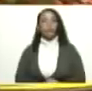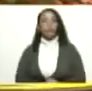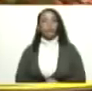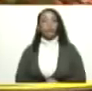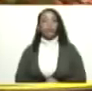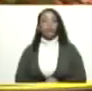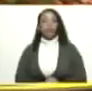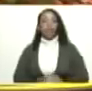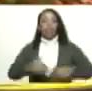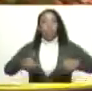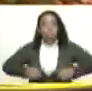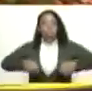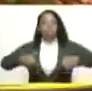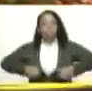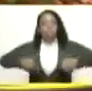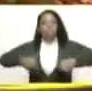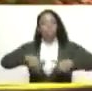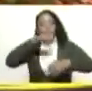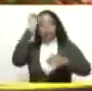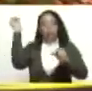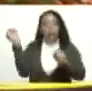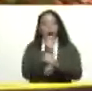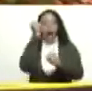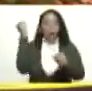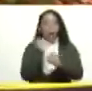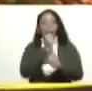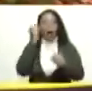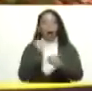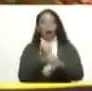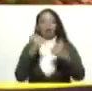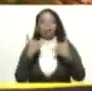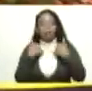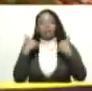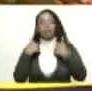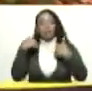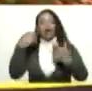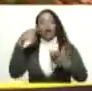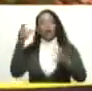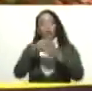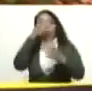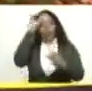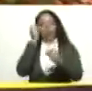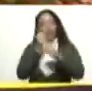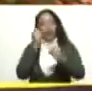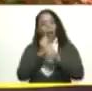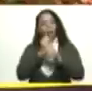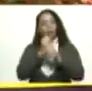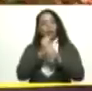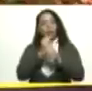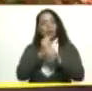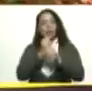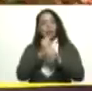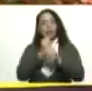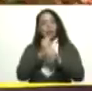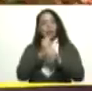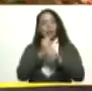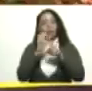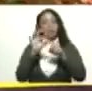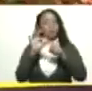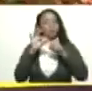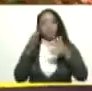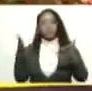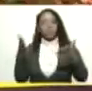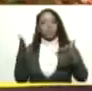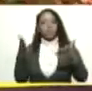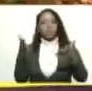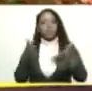paridos por la clase obrera, paridos por la clase obrera petrolera, en especial,